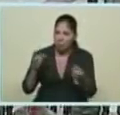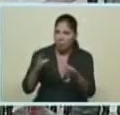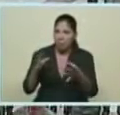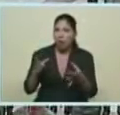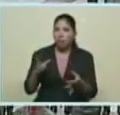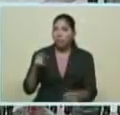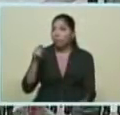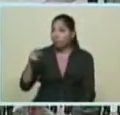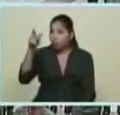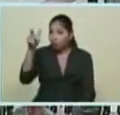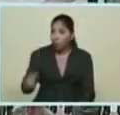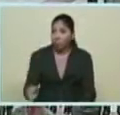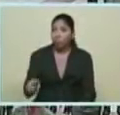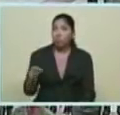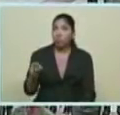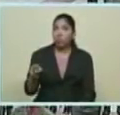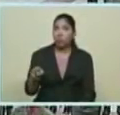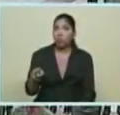debe